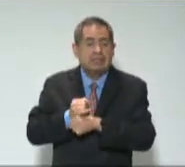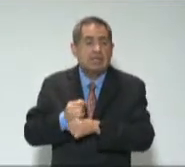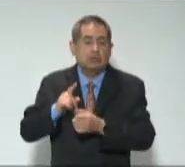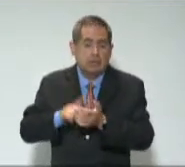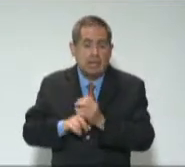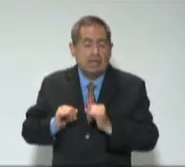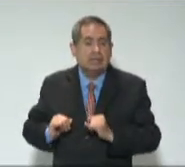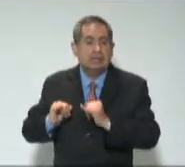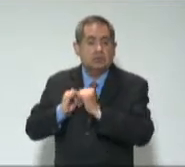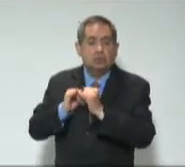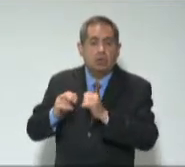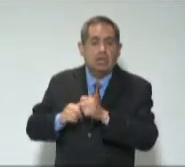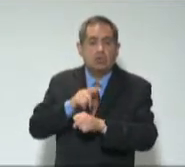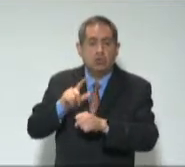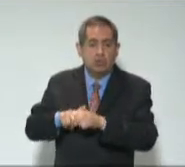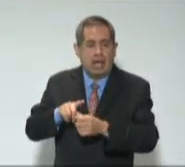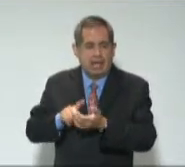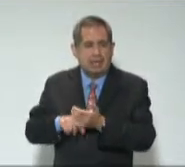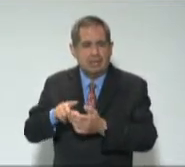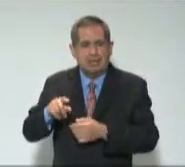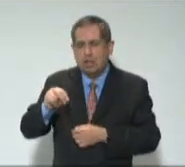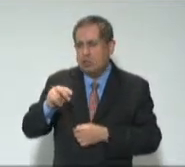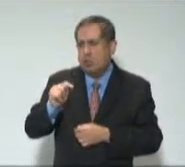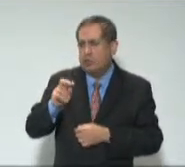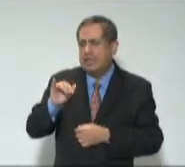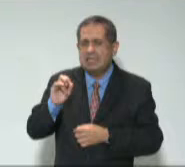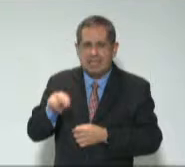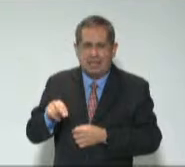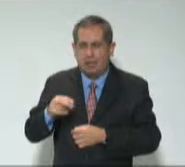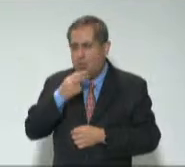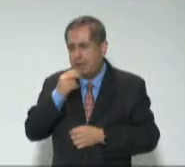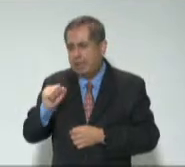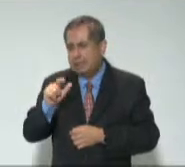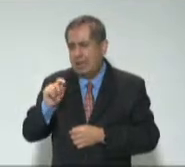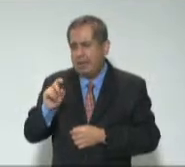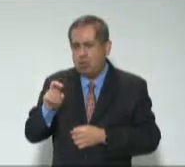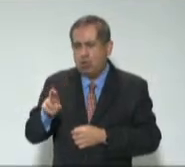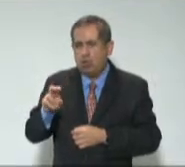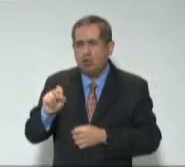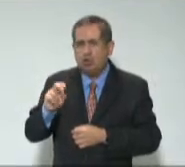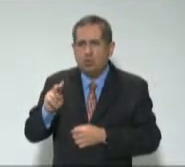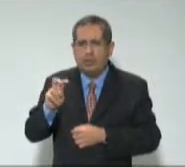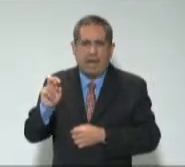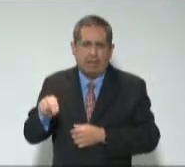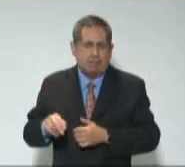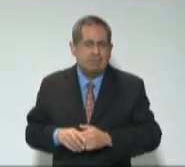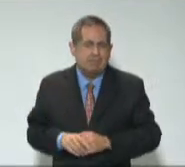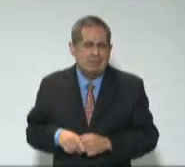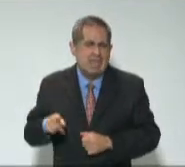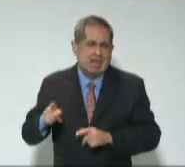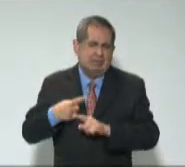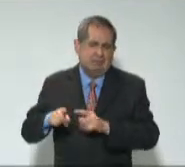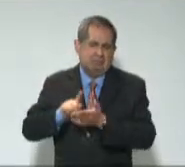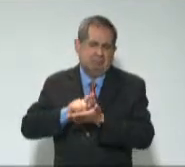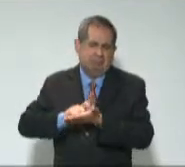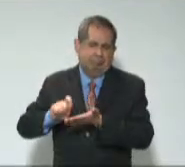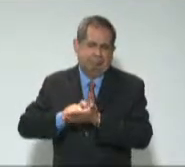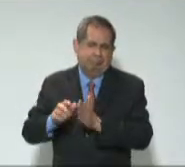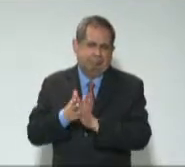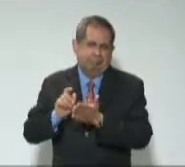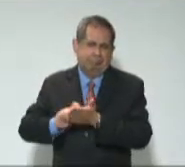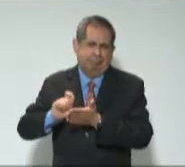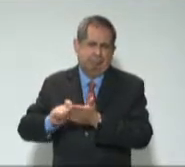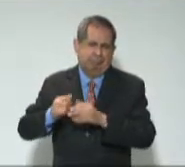Instituto Nacional de ciencias médicas y nutrición Salvador subirán también ha publicado numerosos artículos a nivel